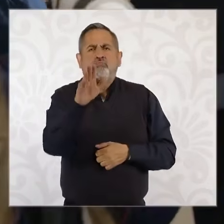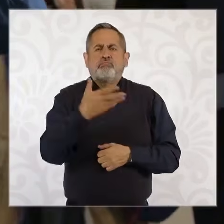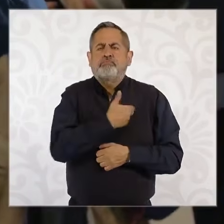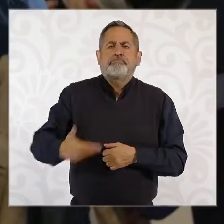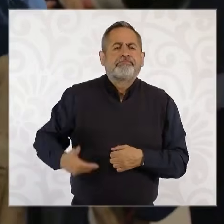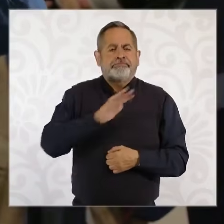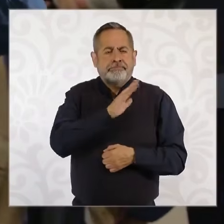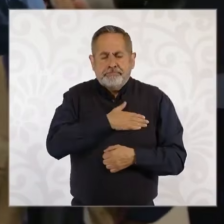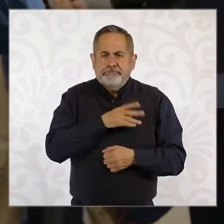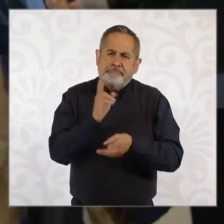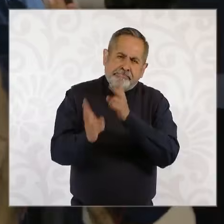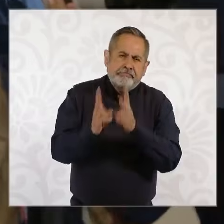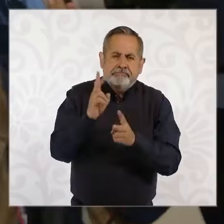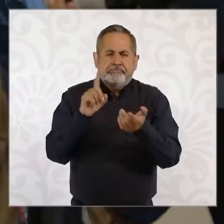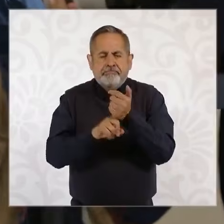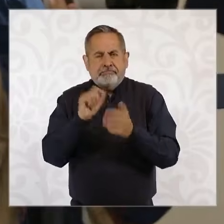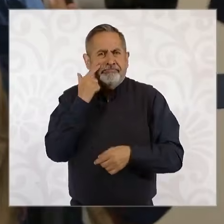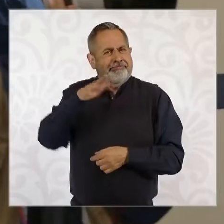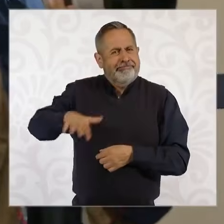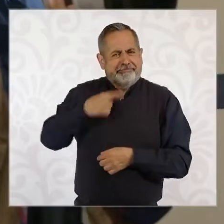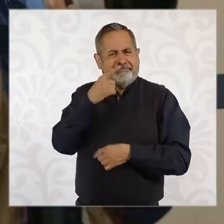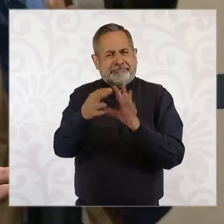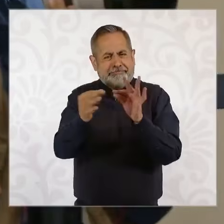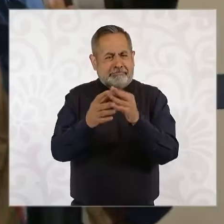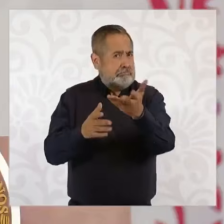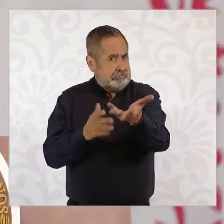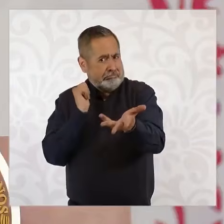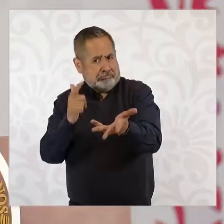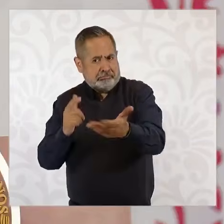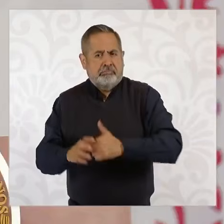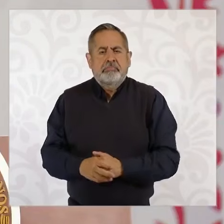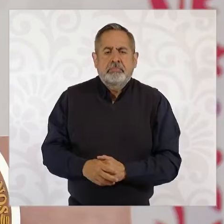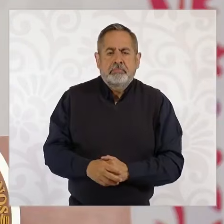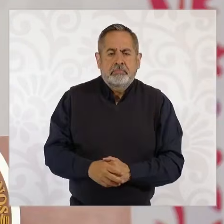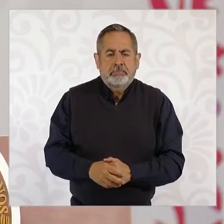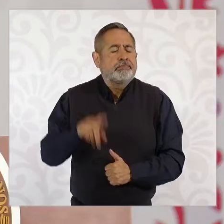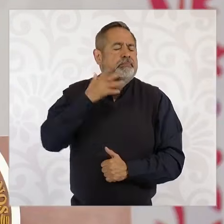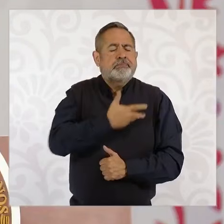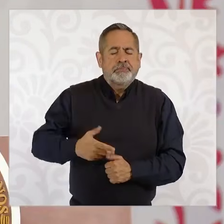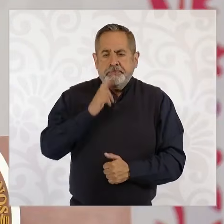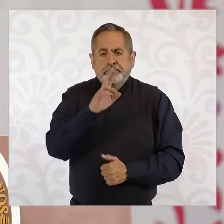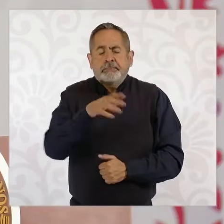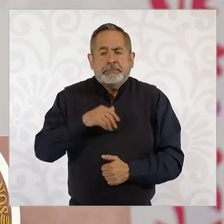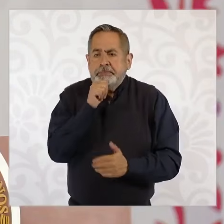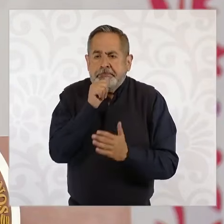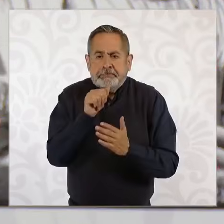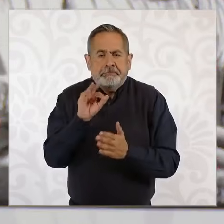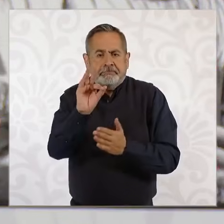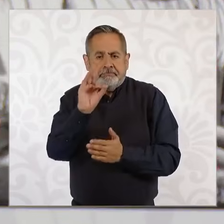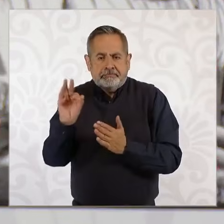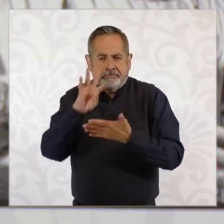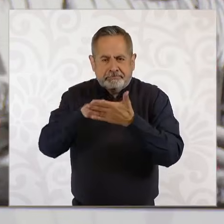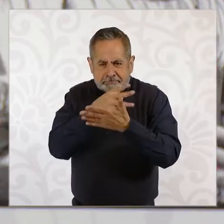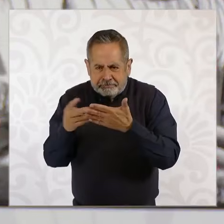a solicitar esto, presidenta, que nos comentaba? Todavía no tengo la agenda. Apenas hoy en la tarde vamos a ver